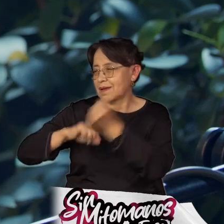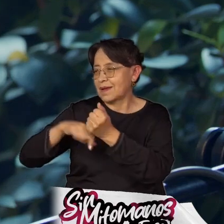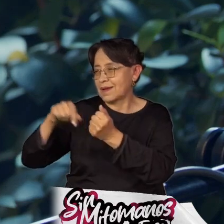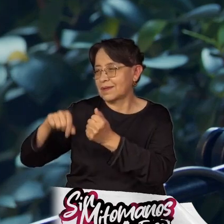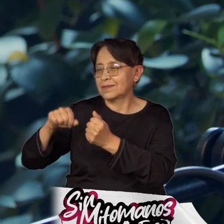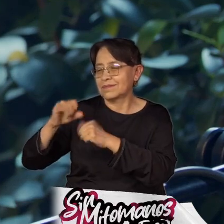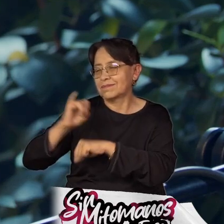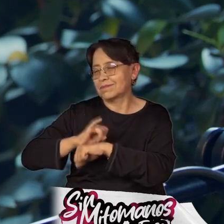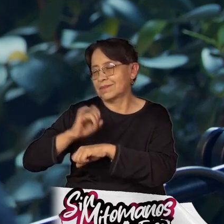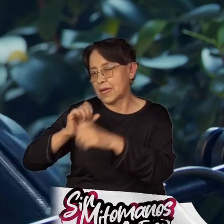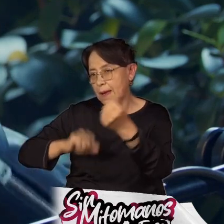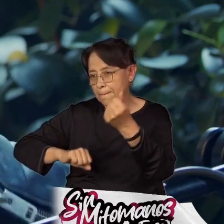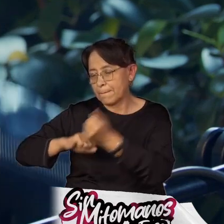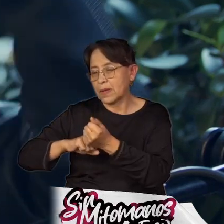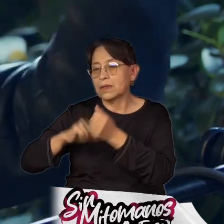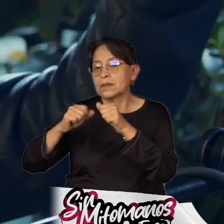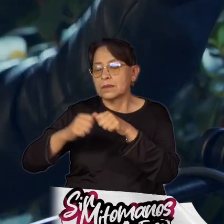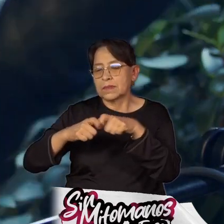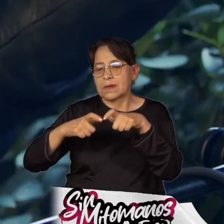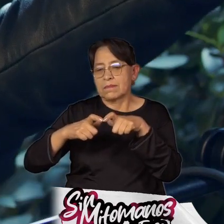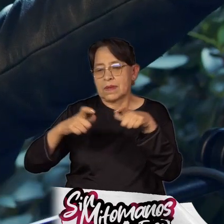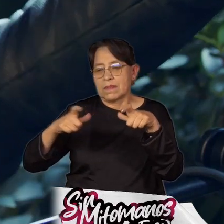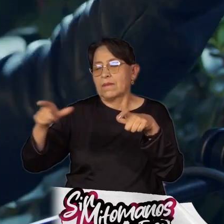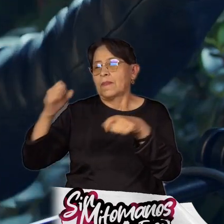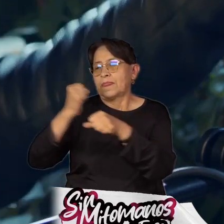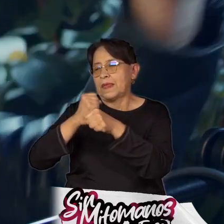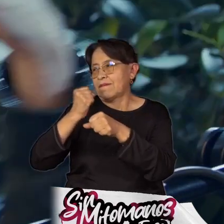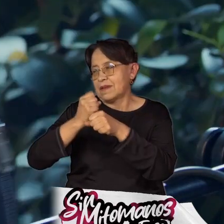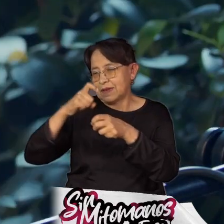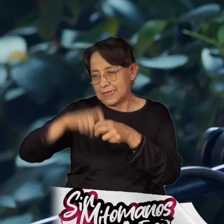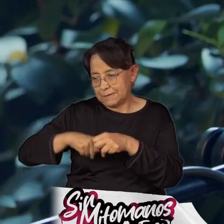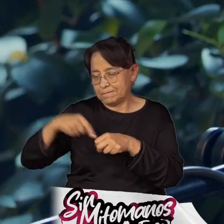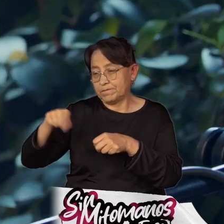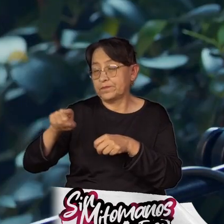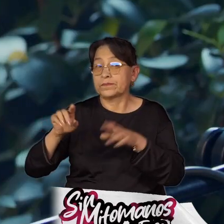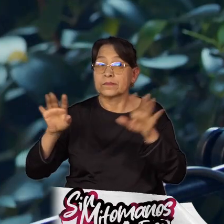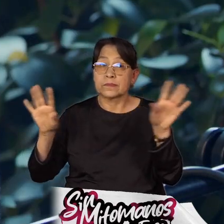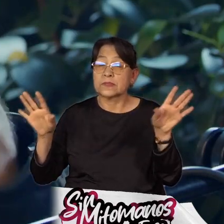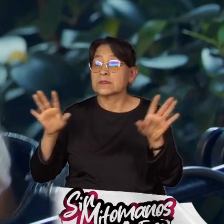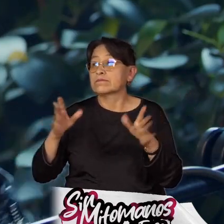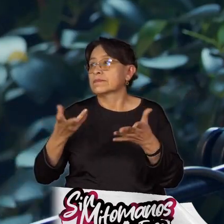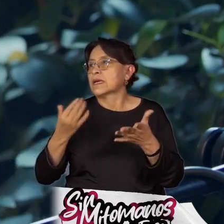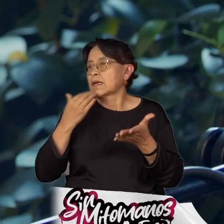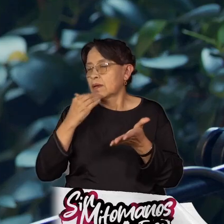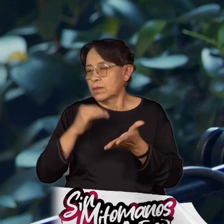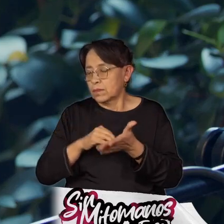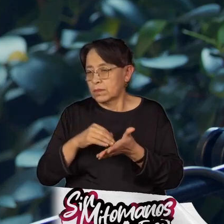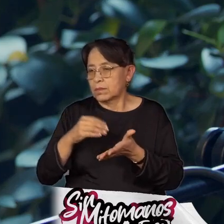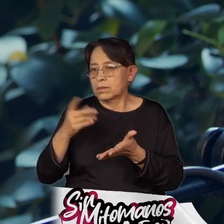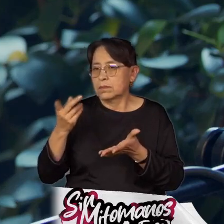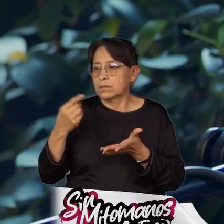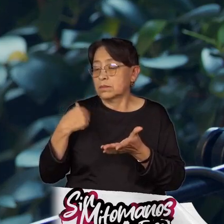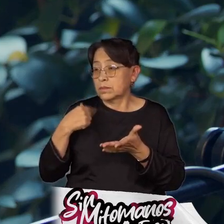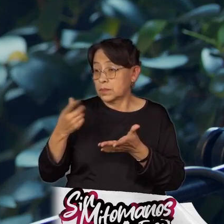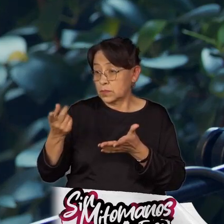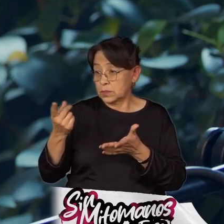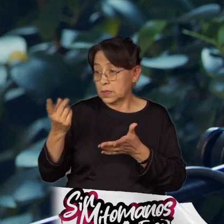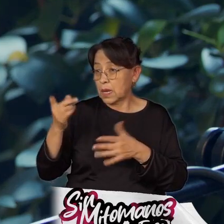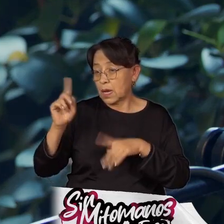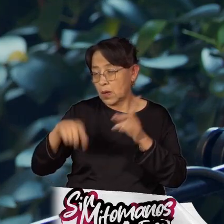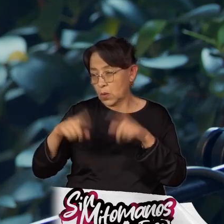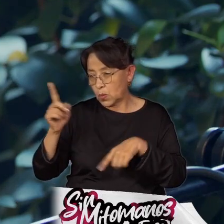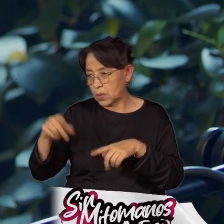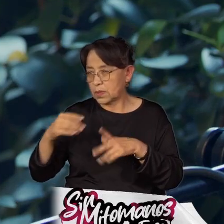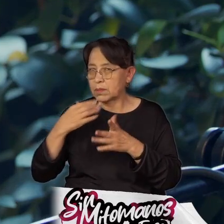esas personas, se extiende a aquellos que hacen parte de avivamiento. ¿De qué forma? Que aunque no hay monetariamente un